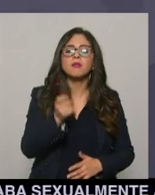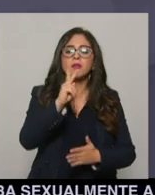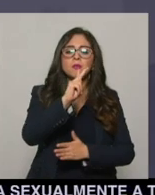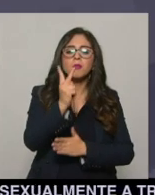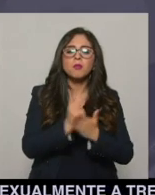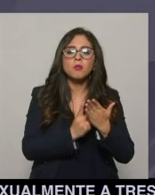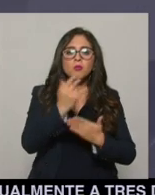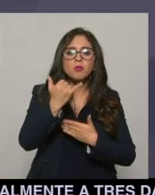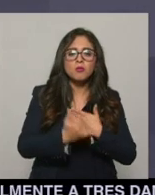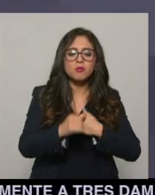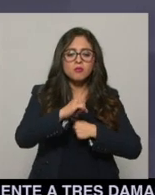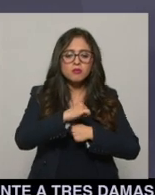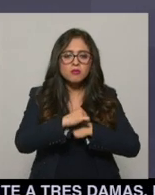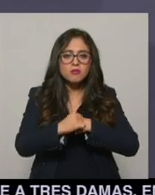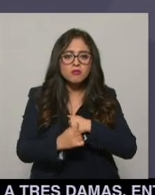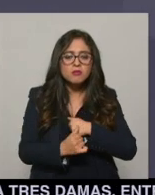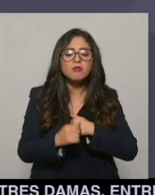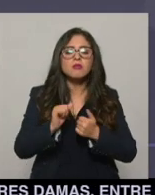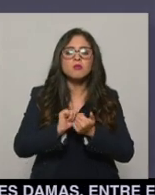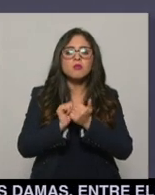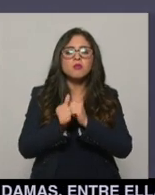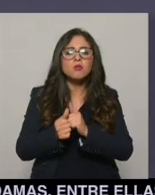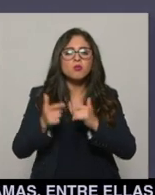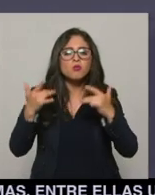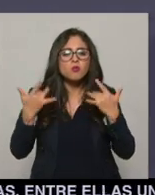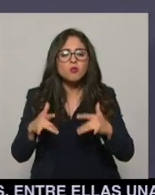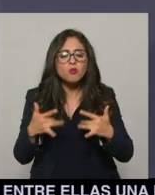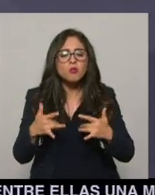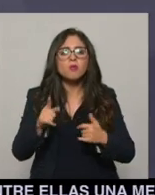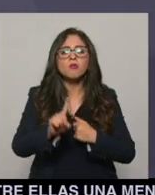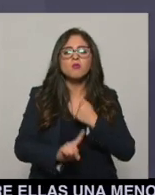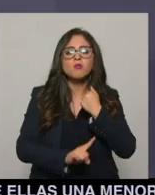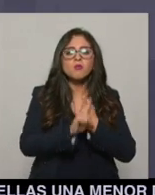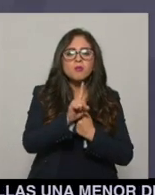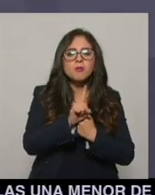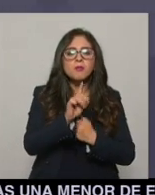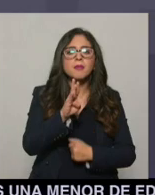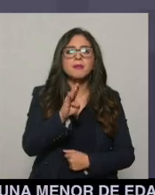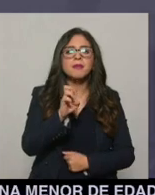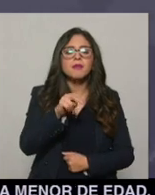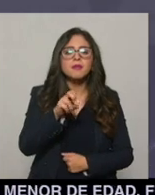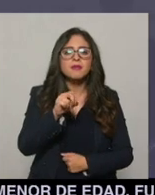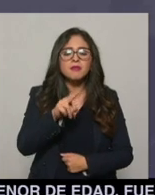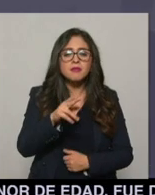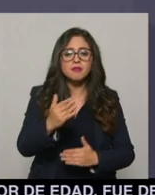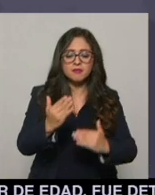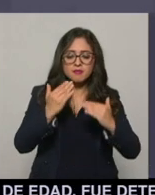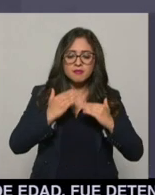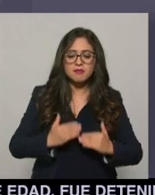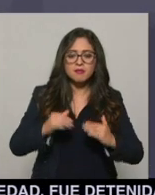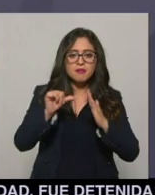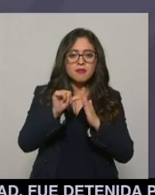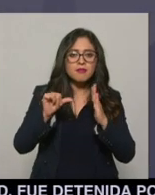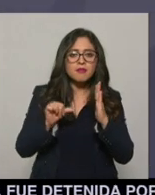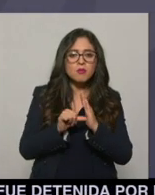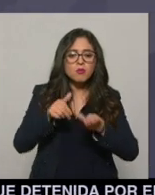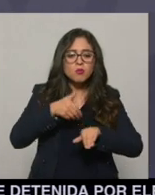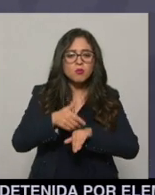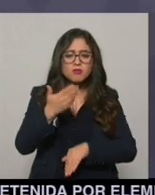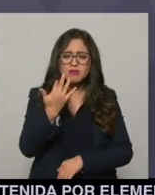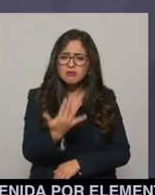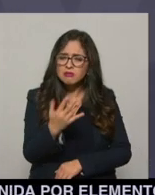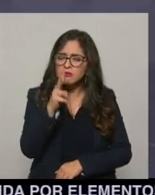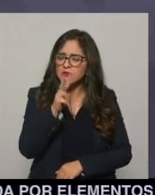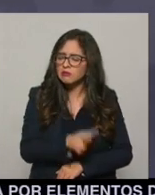que impliquen cirugías que causen lesiones, dolor o problemas de bienestar. Y en el artículo 50, que me parece